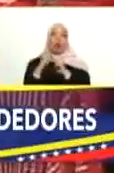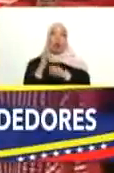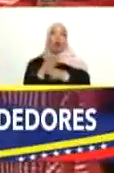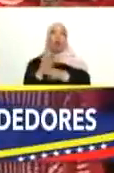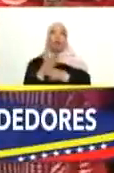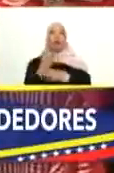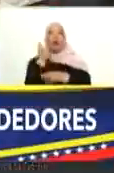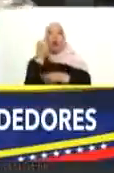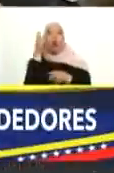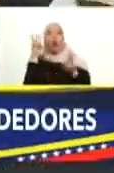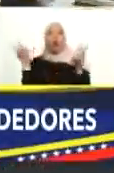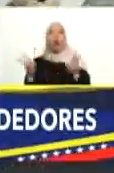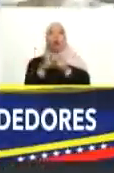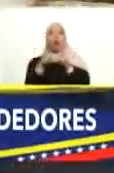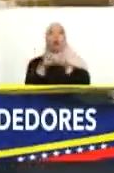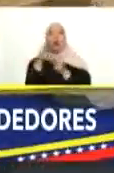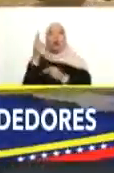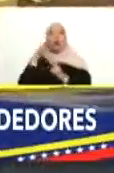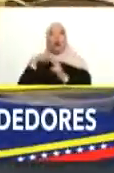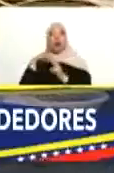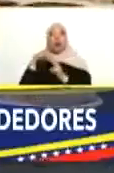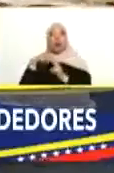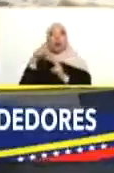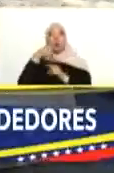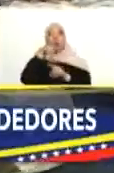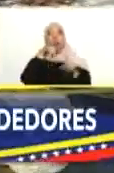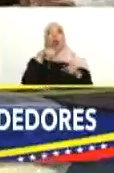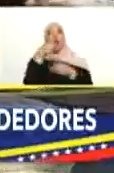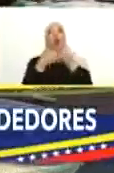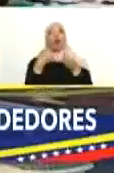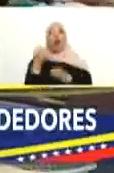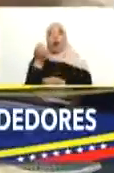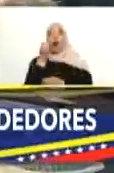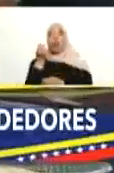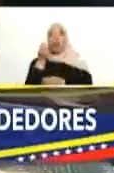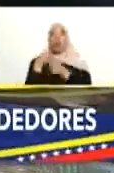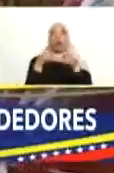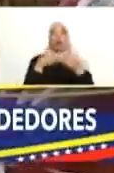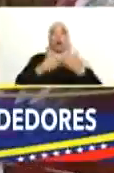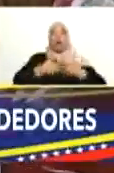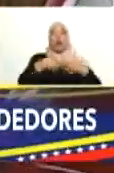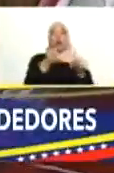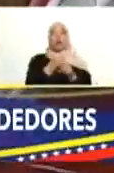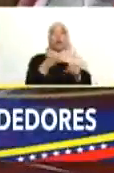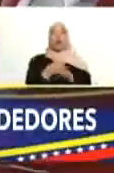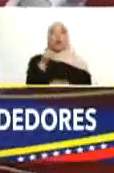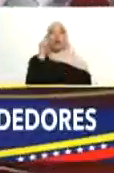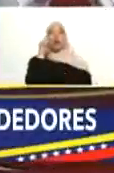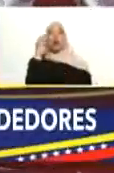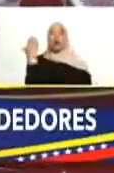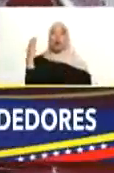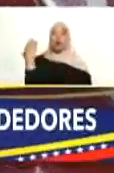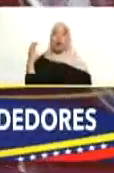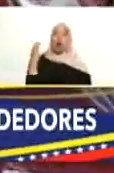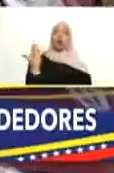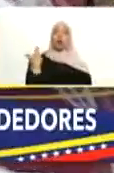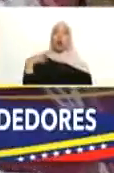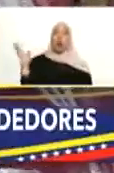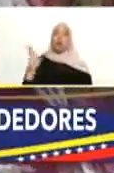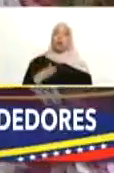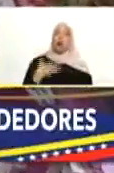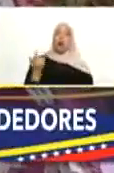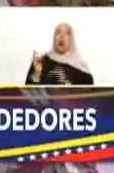E igualmente hemos abierto una serie de ofertas a empresas de turismo colombiano y ya estamos en